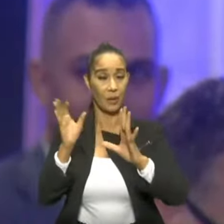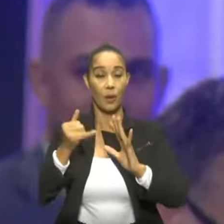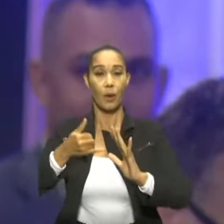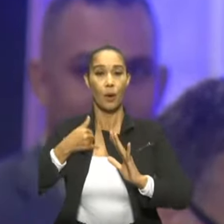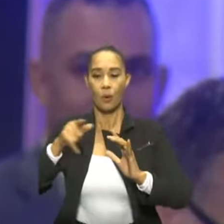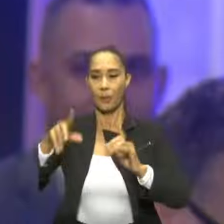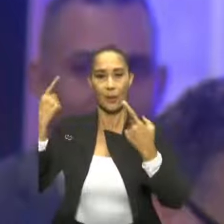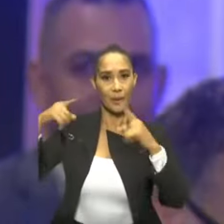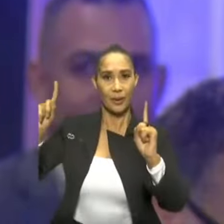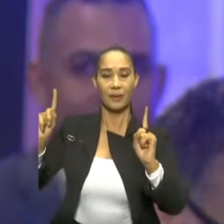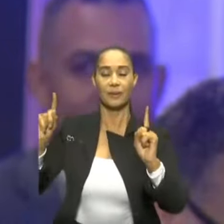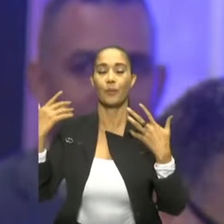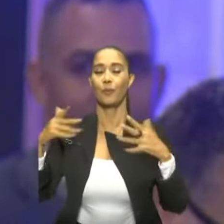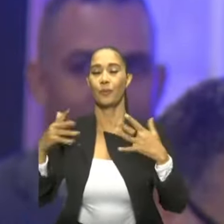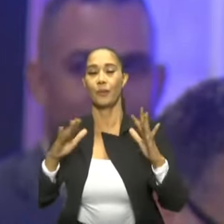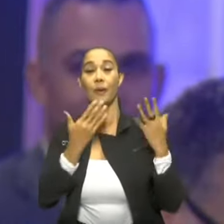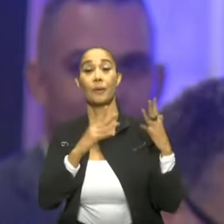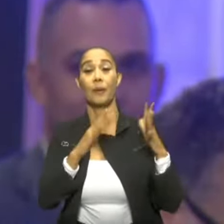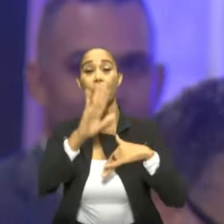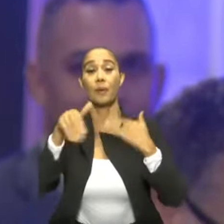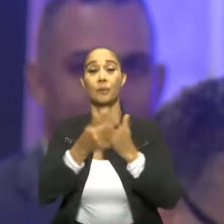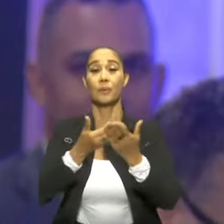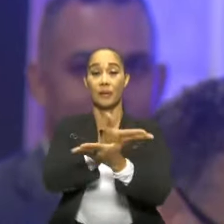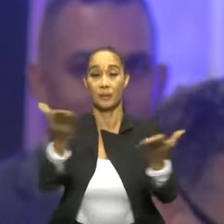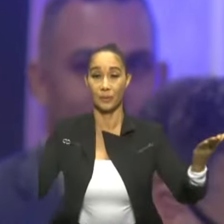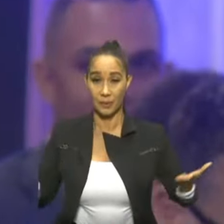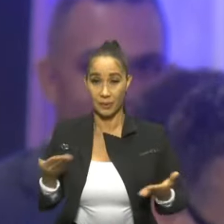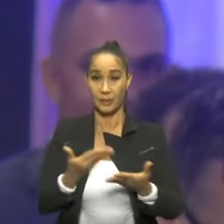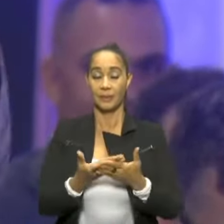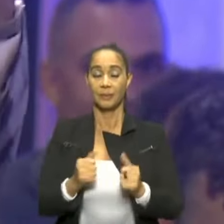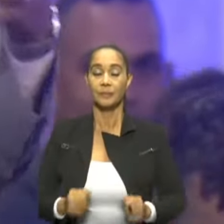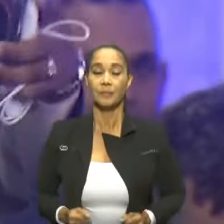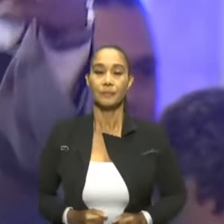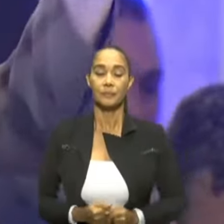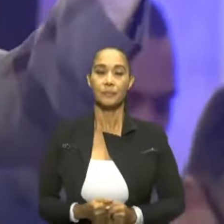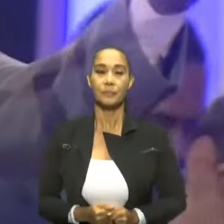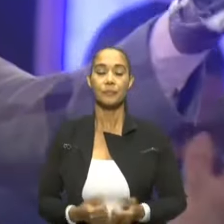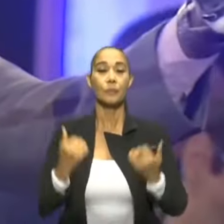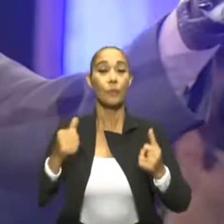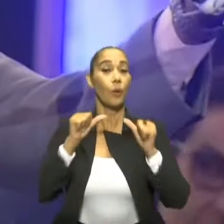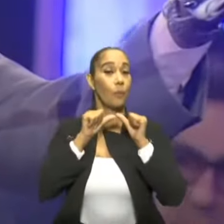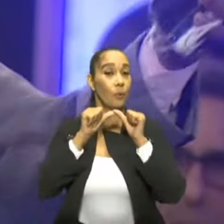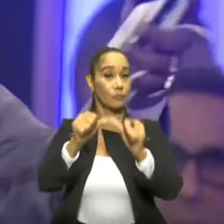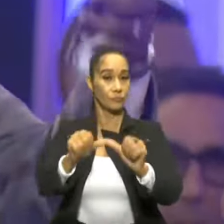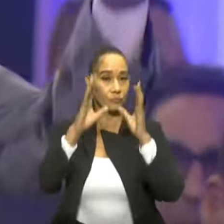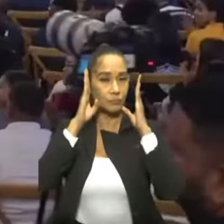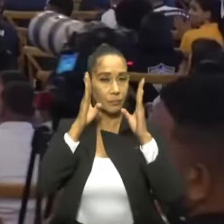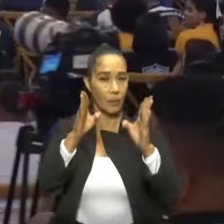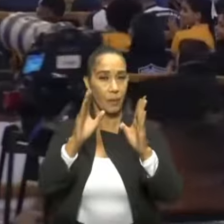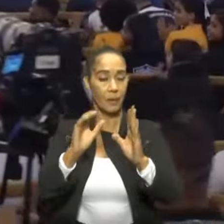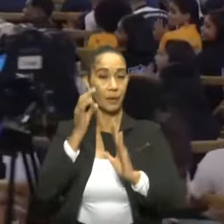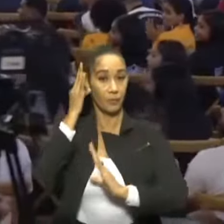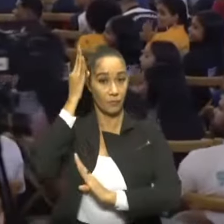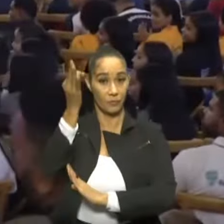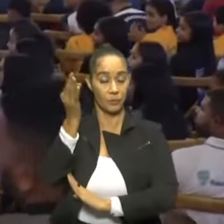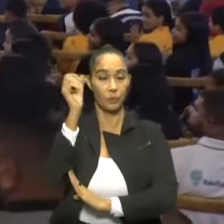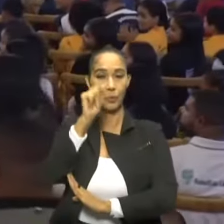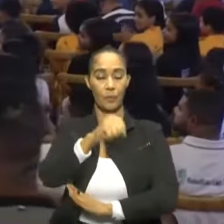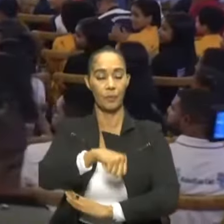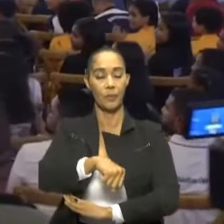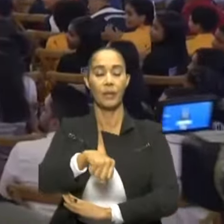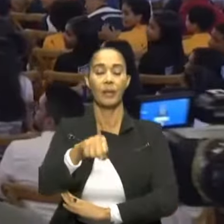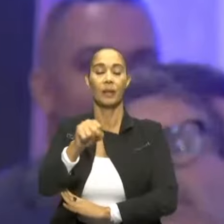lograr eso se merece un aplauso para todos ellos Cómo darle seguimiento para que mañana ellos